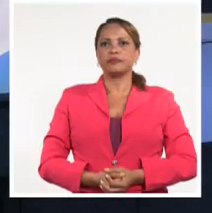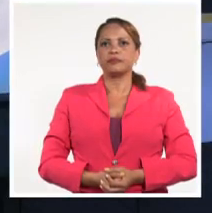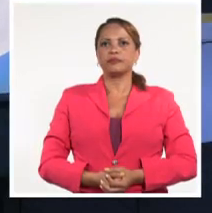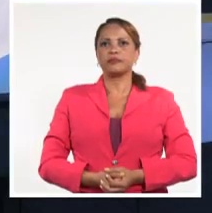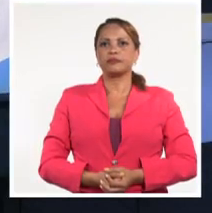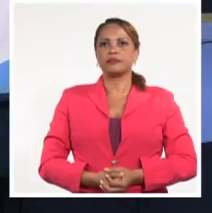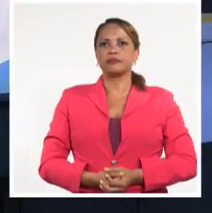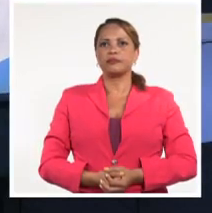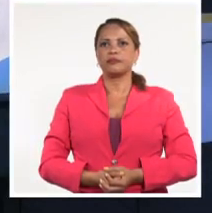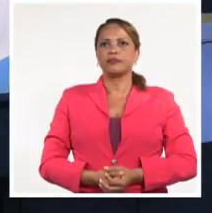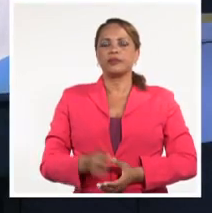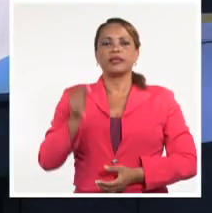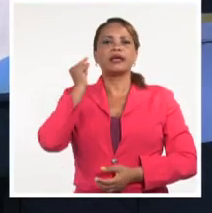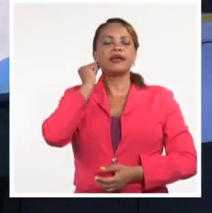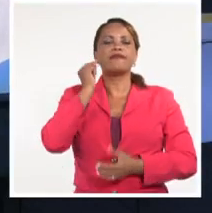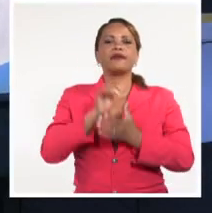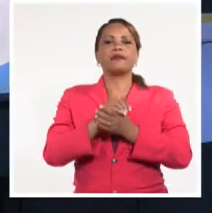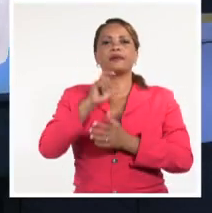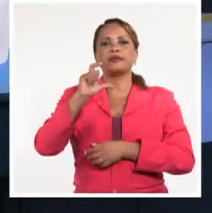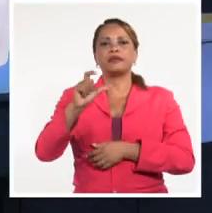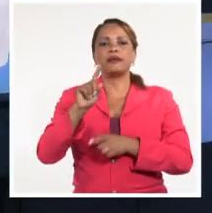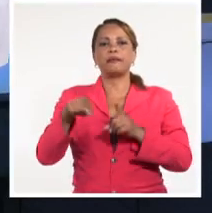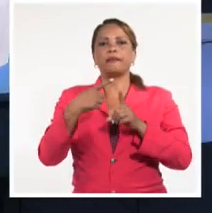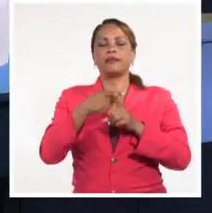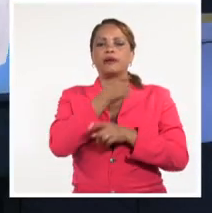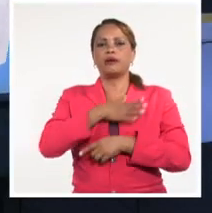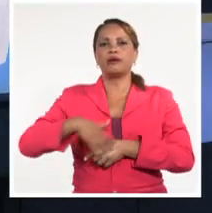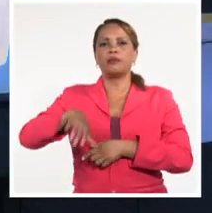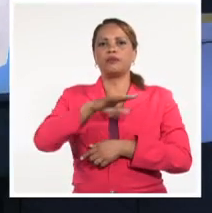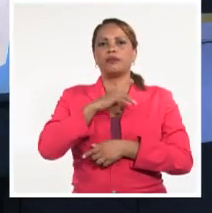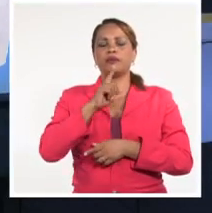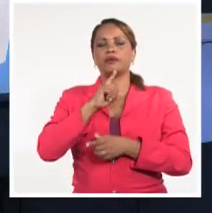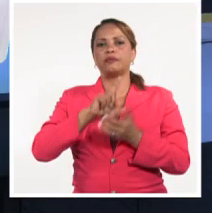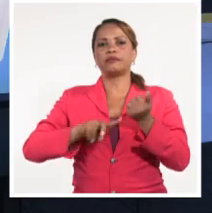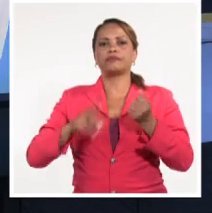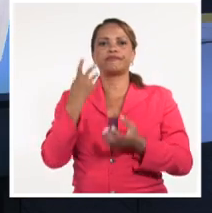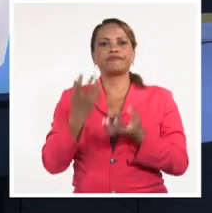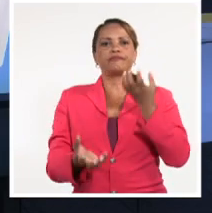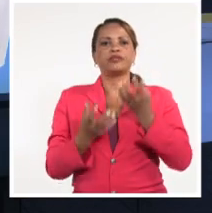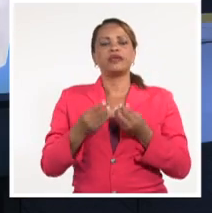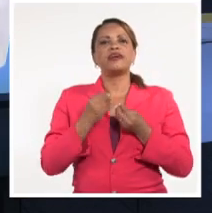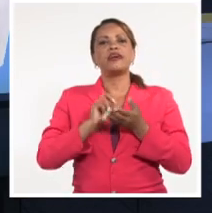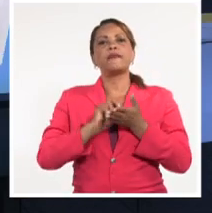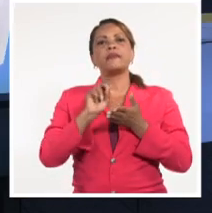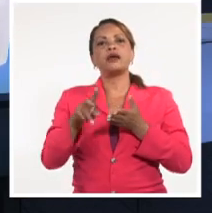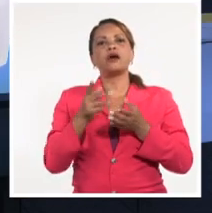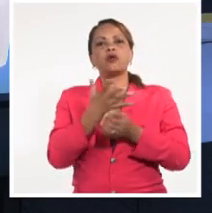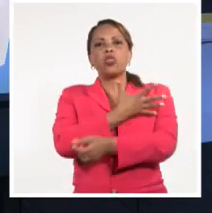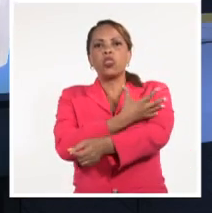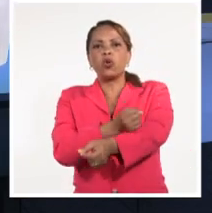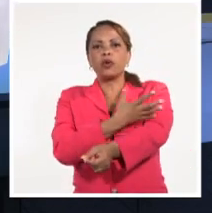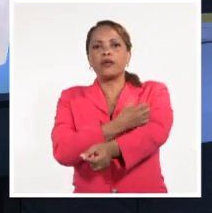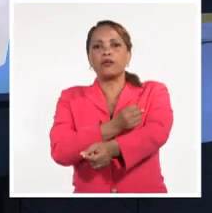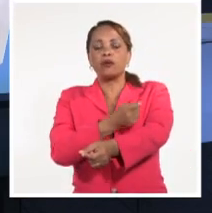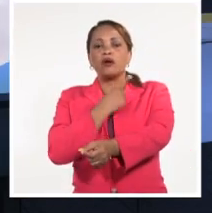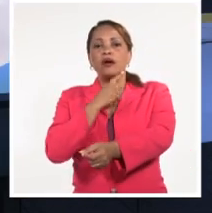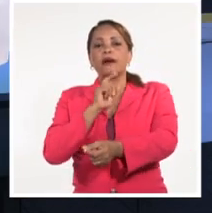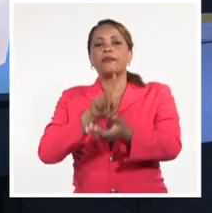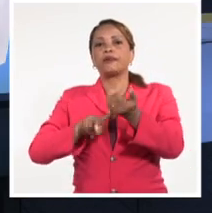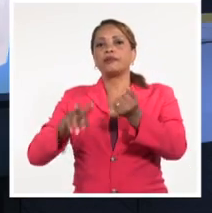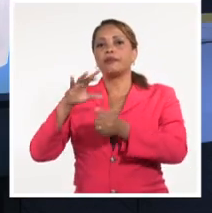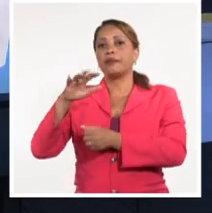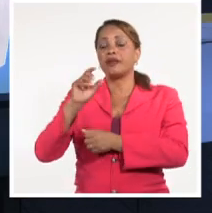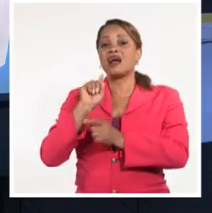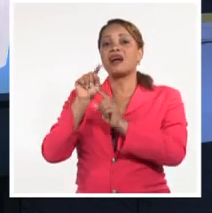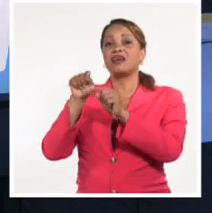La Federación de Mujeres Cubanas y el pueblo de la provincia de Cienfuegos enviaron un nuevo donativo hacia Pinar del Río, territorio occidental más